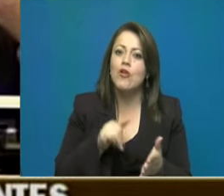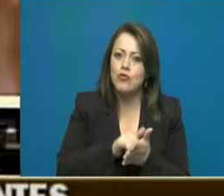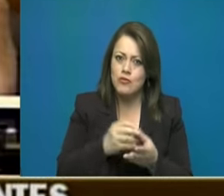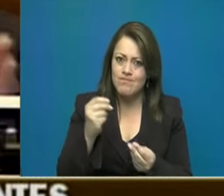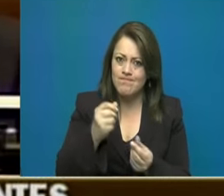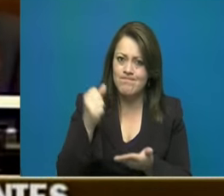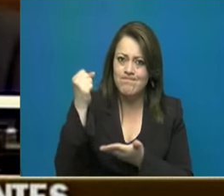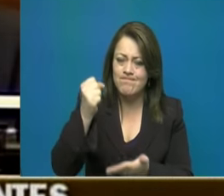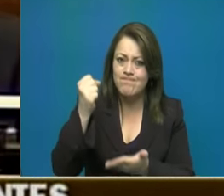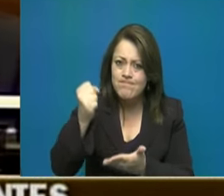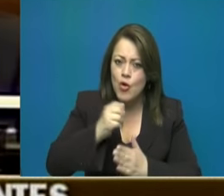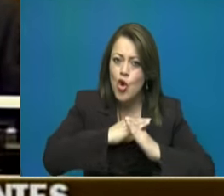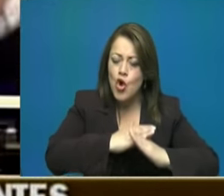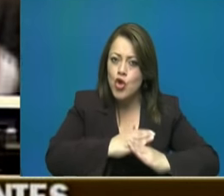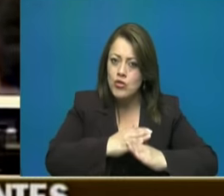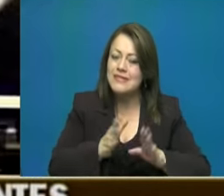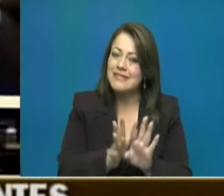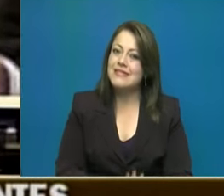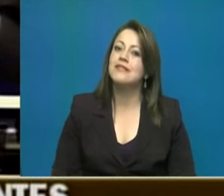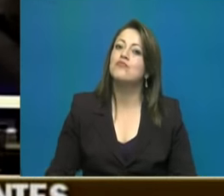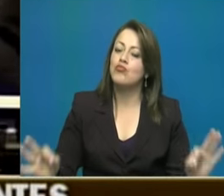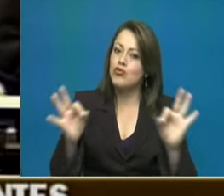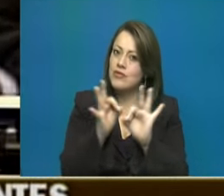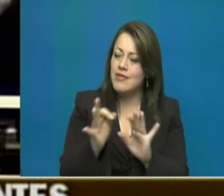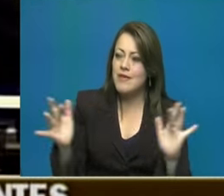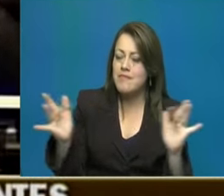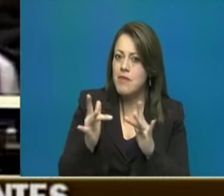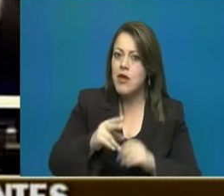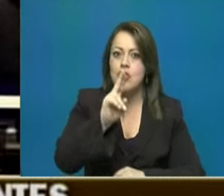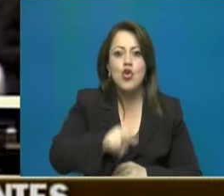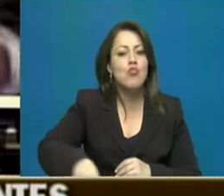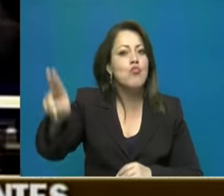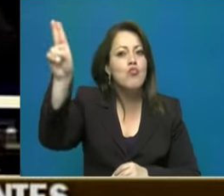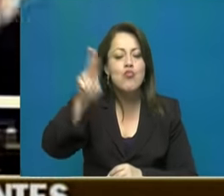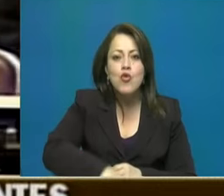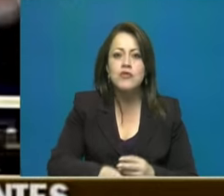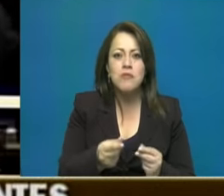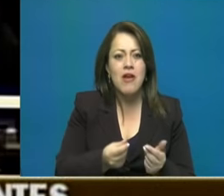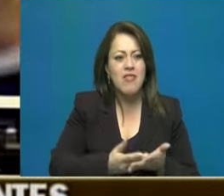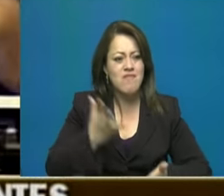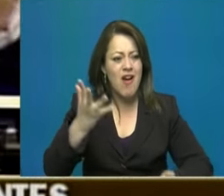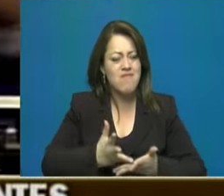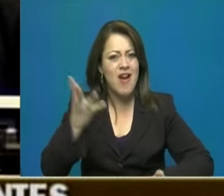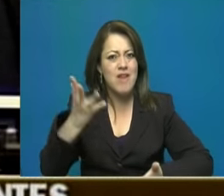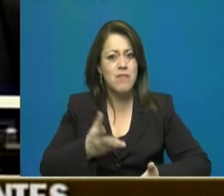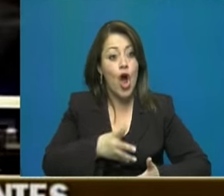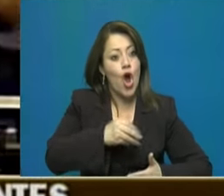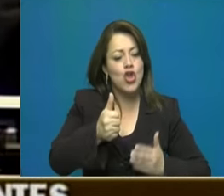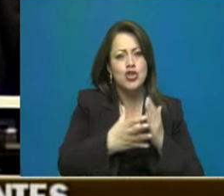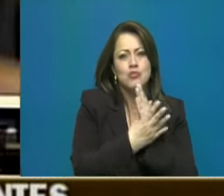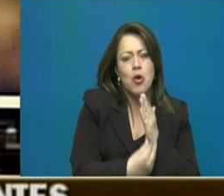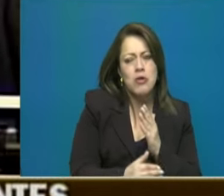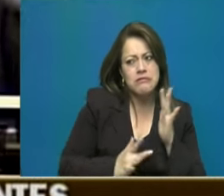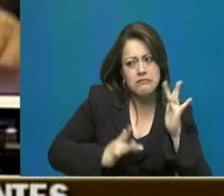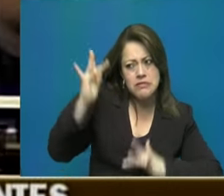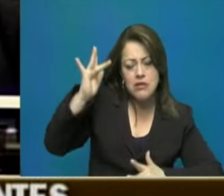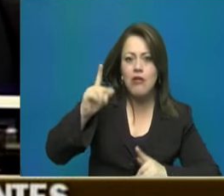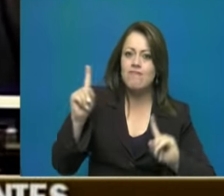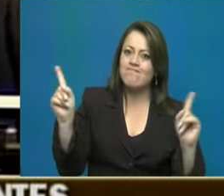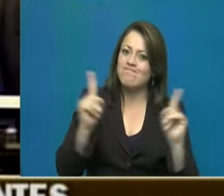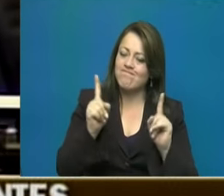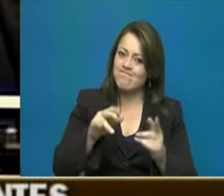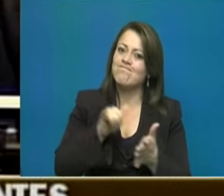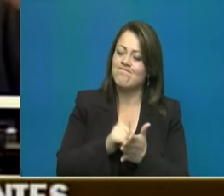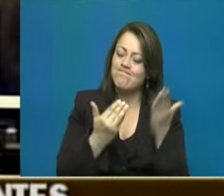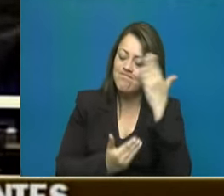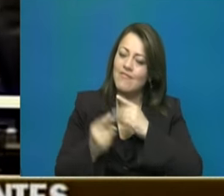campañas es absolutamente importante, con la absoluta prohibición de la financiación privada, porque se convierte convierte en una forma de cooptar a los funcionarios para